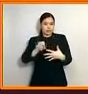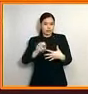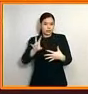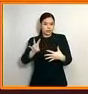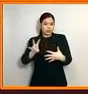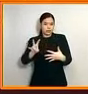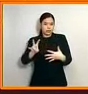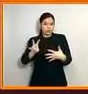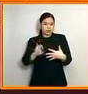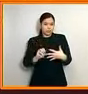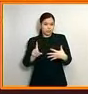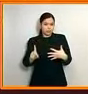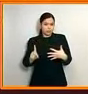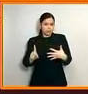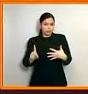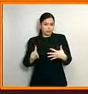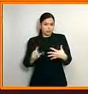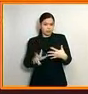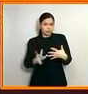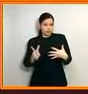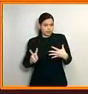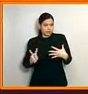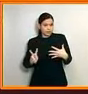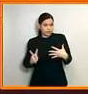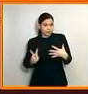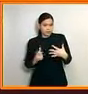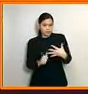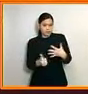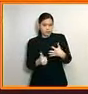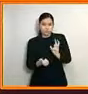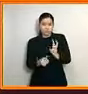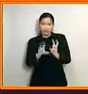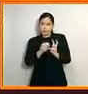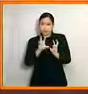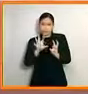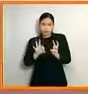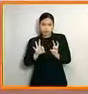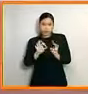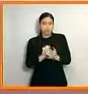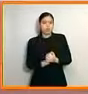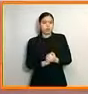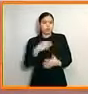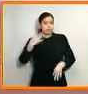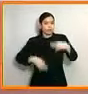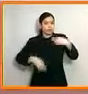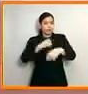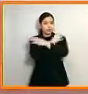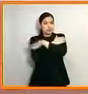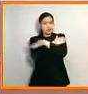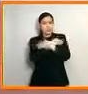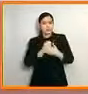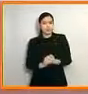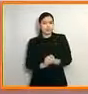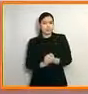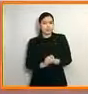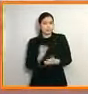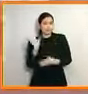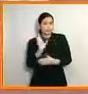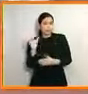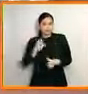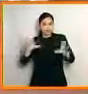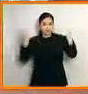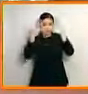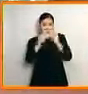07, 01, 32, 10 y 09. Muchas felicidades. Me despido en esta linda